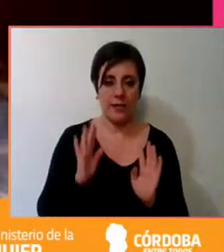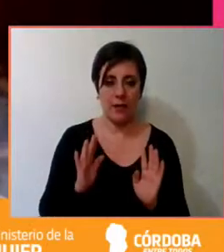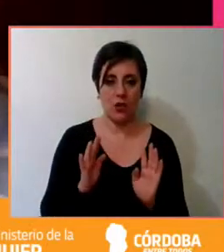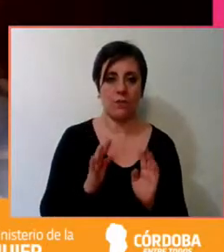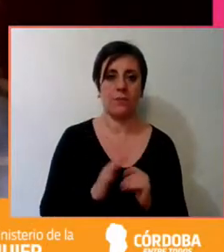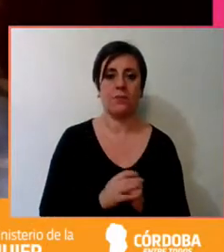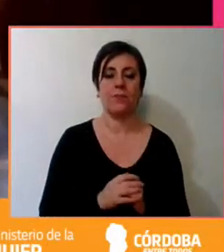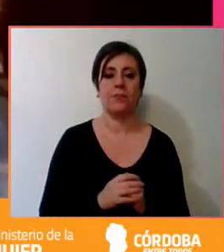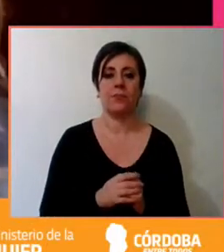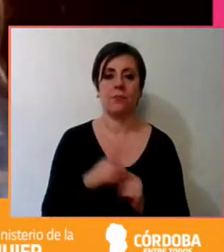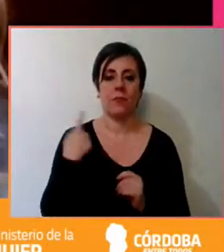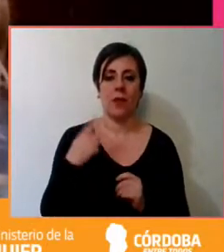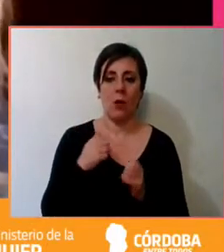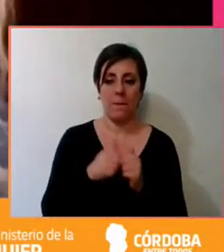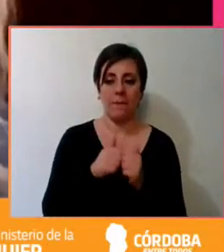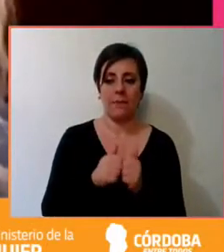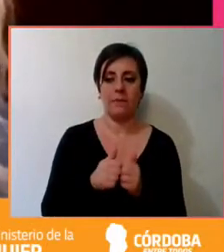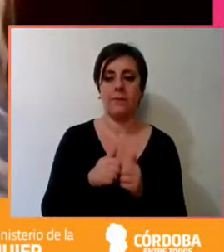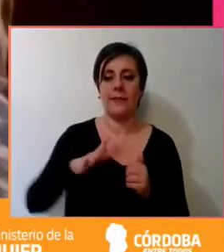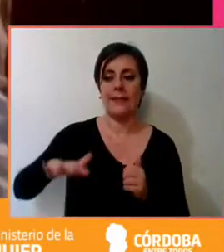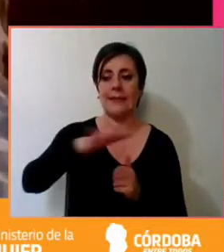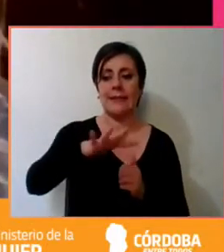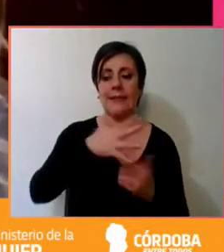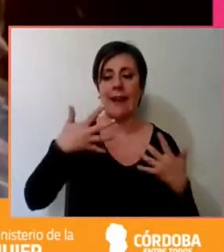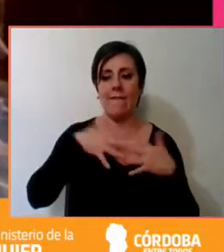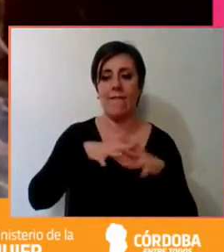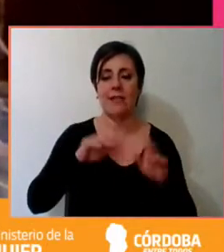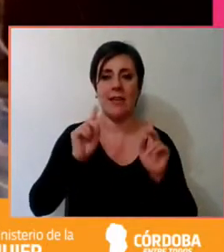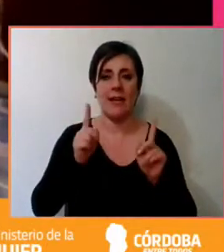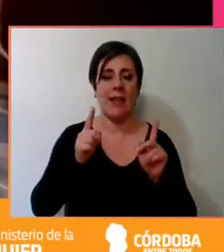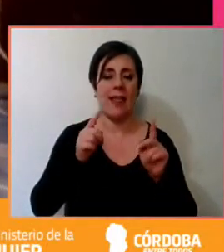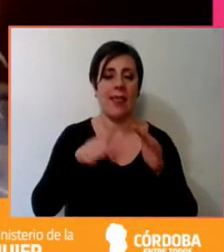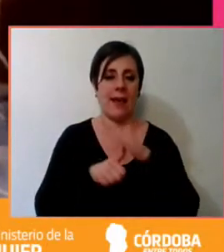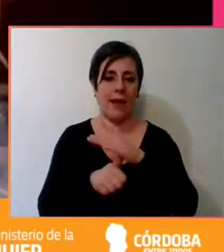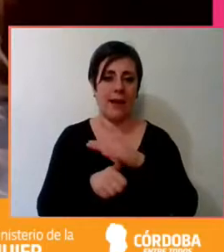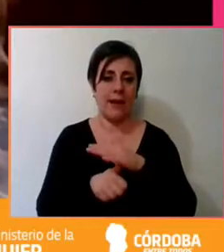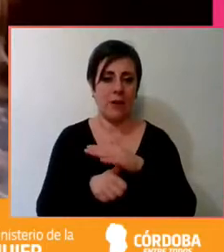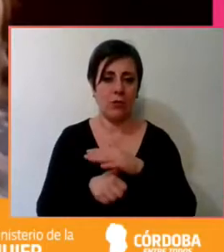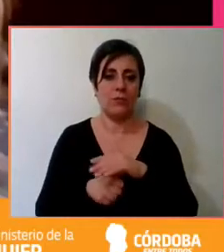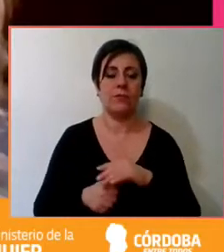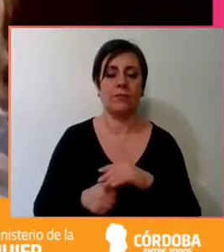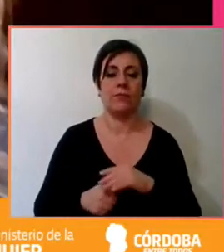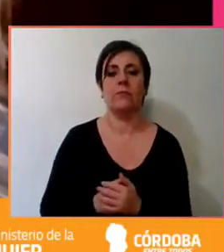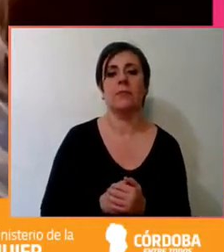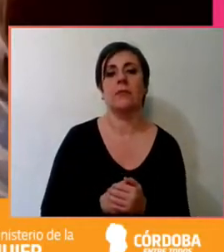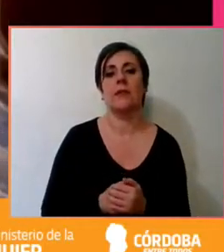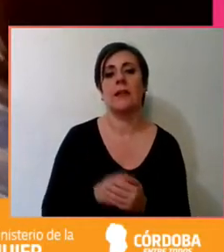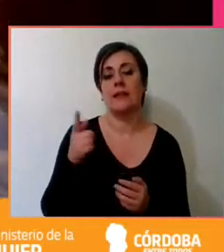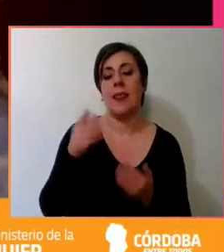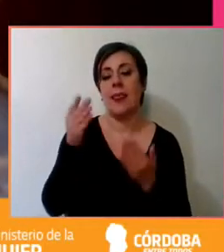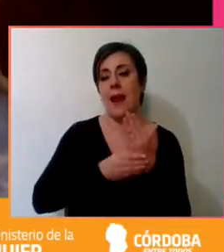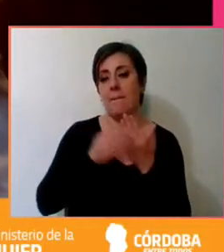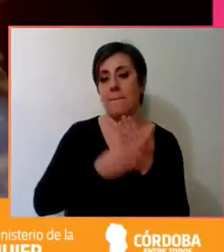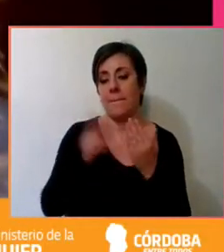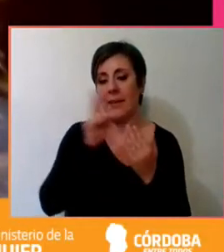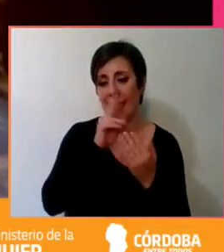acompañamos procesos de transversalidad de género de los mecanismos de adelanto de los derechos de las mujeres, es decir, de las ministras,